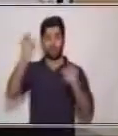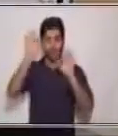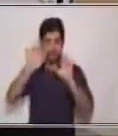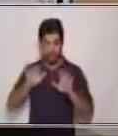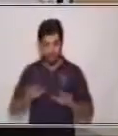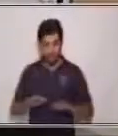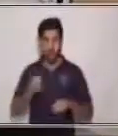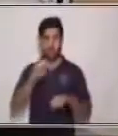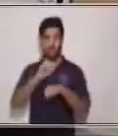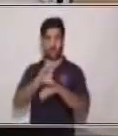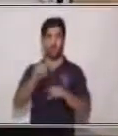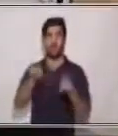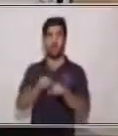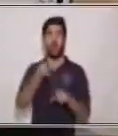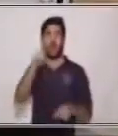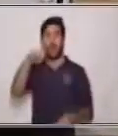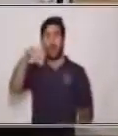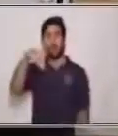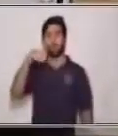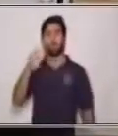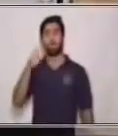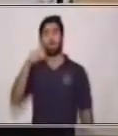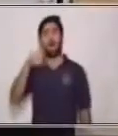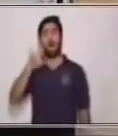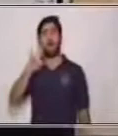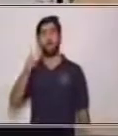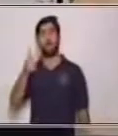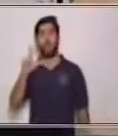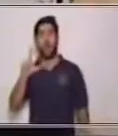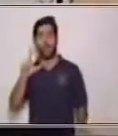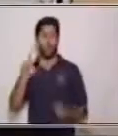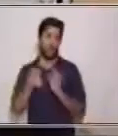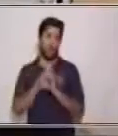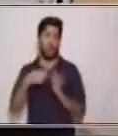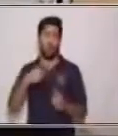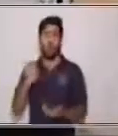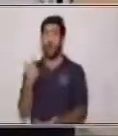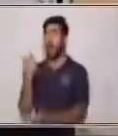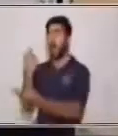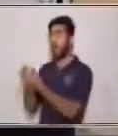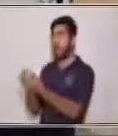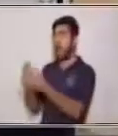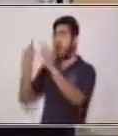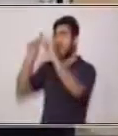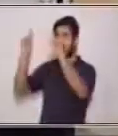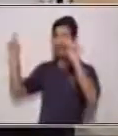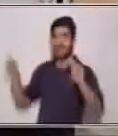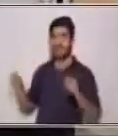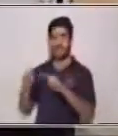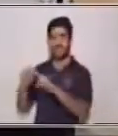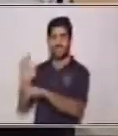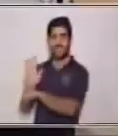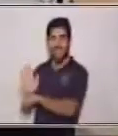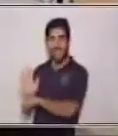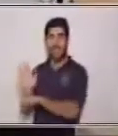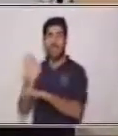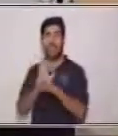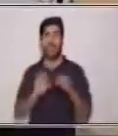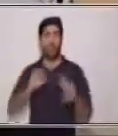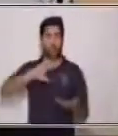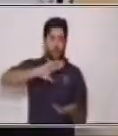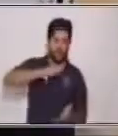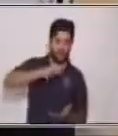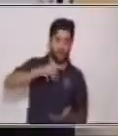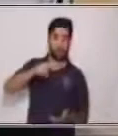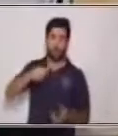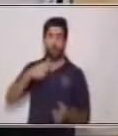en manuales de uso, por ejemplo, cuando compramos algún aparato o algún juego que necesitamos instalar o